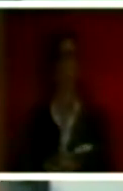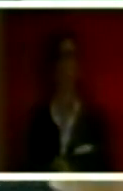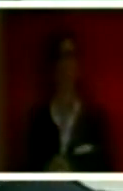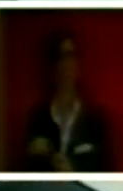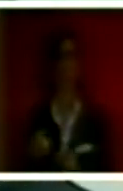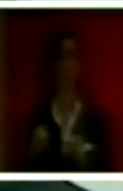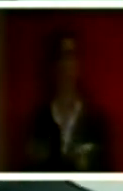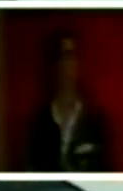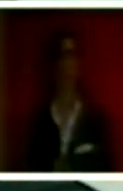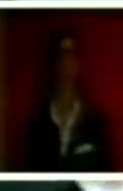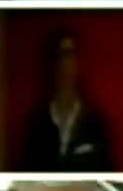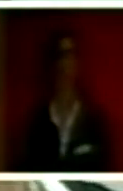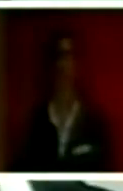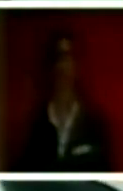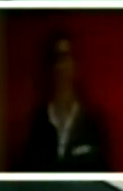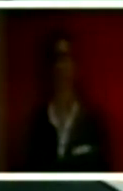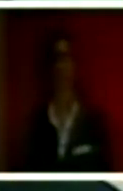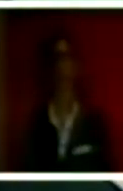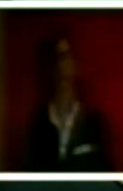contrario,